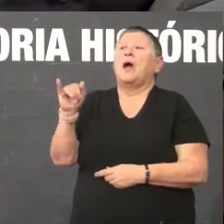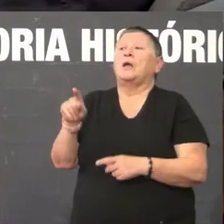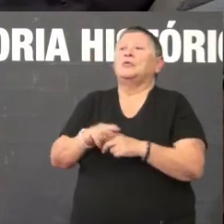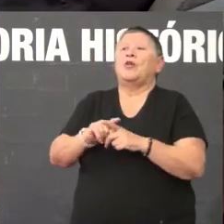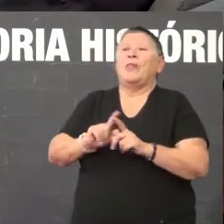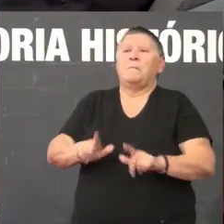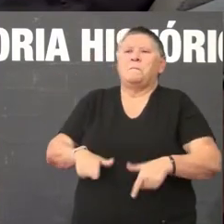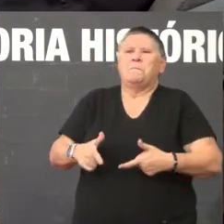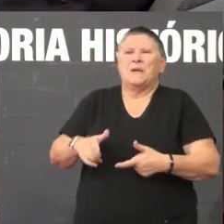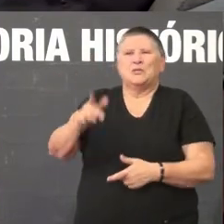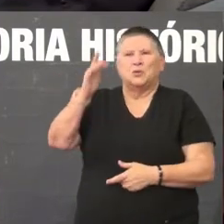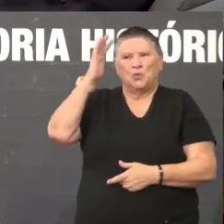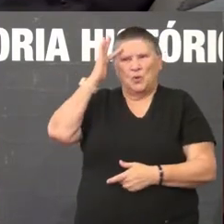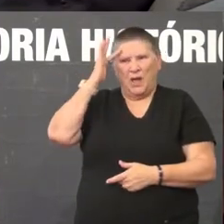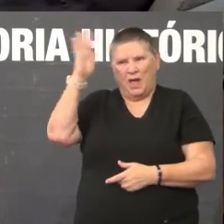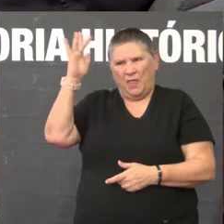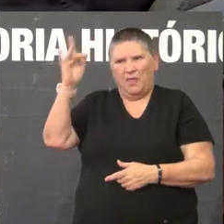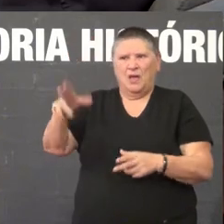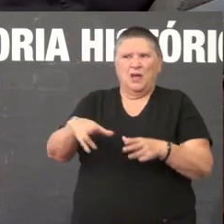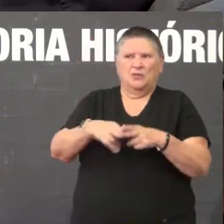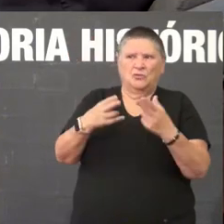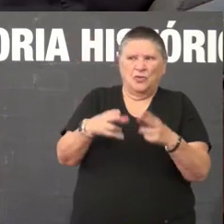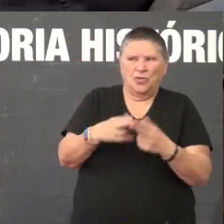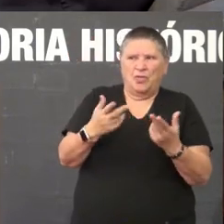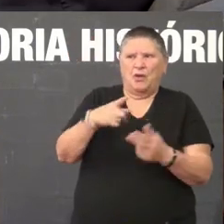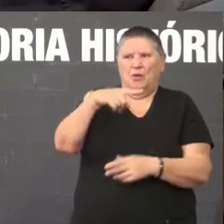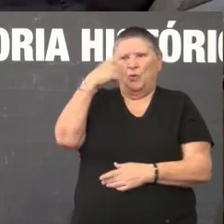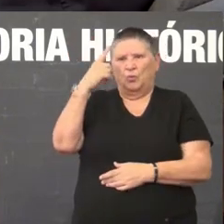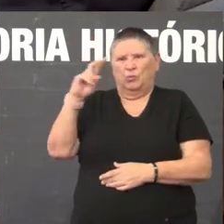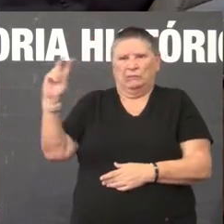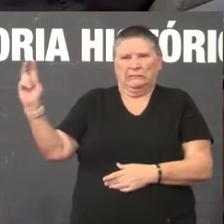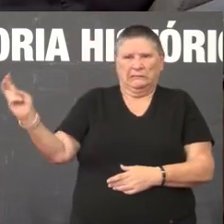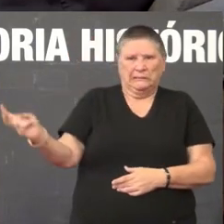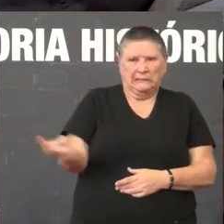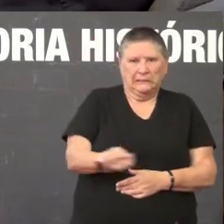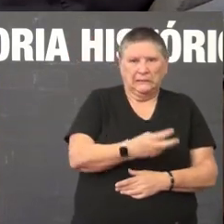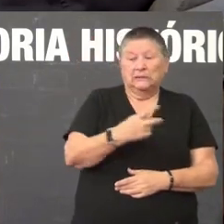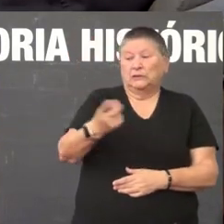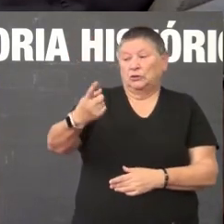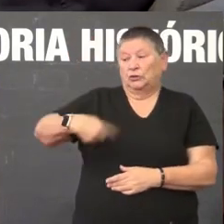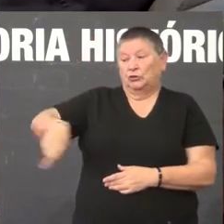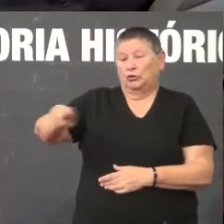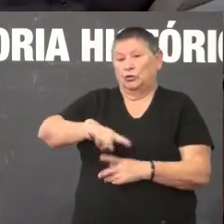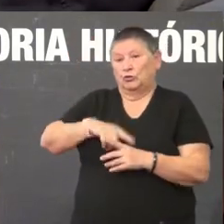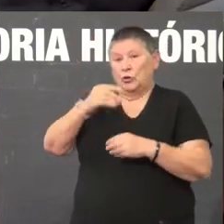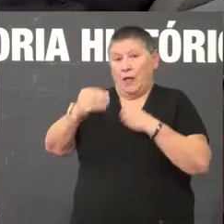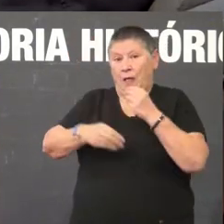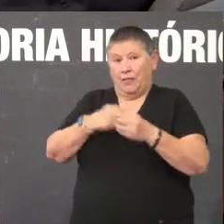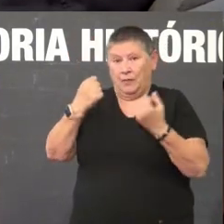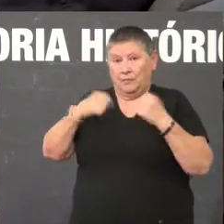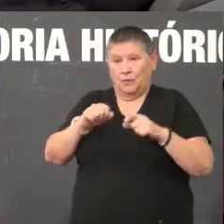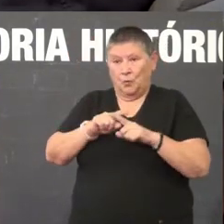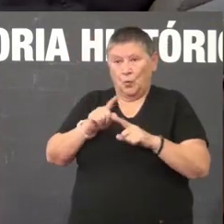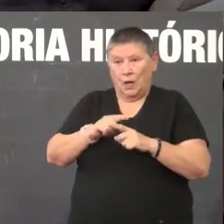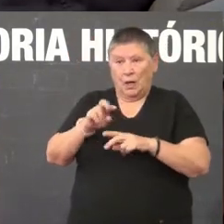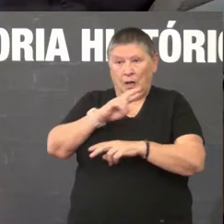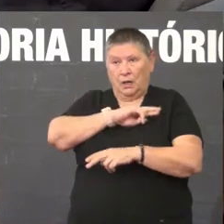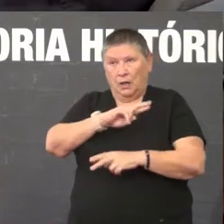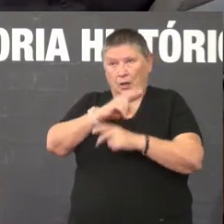basura ideológica, social, cultural, etcétera, y que nosotros practicamos todo tipo de ritos y de servir.